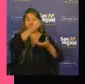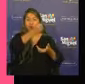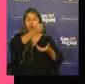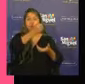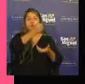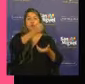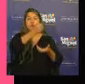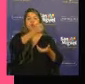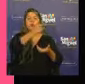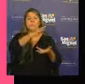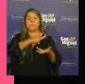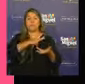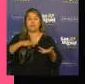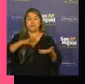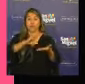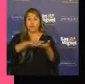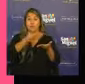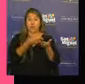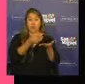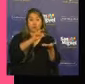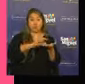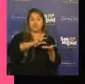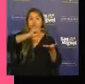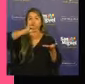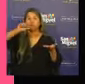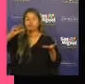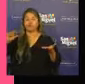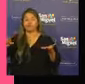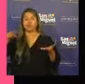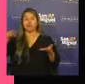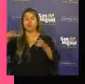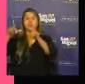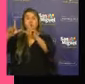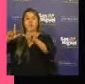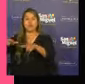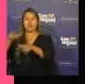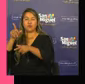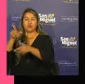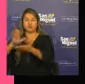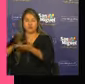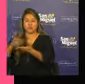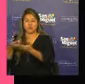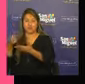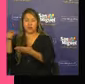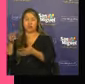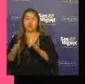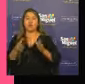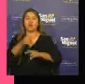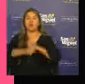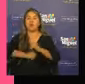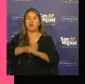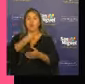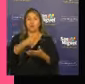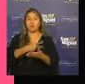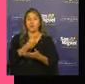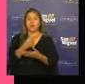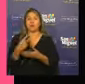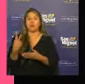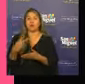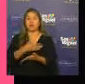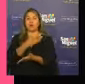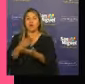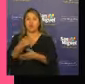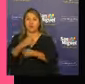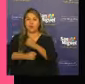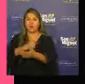Ministerio de Salud a las arcas municipales a la Dirección de Salud. Hoy día, entre el año 2022 al año